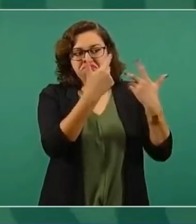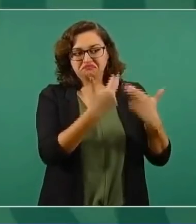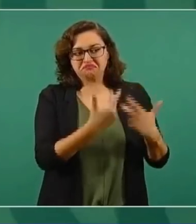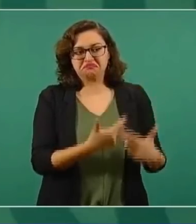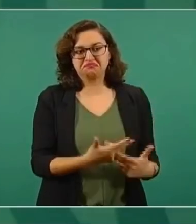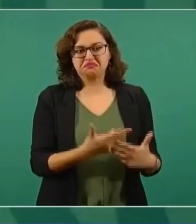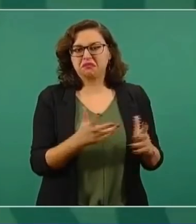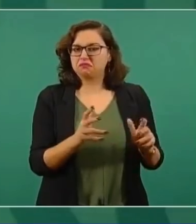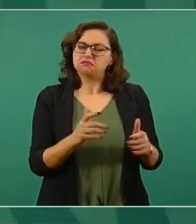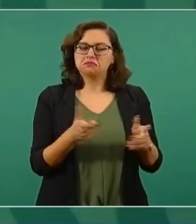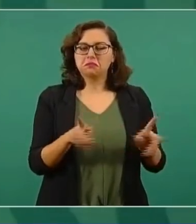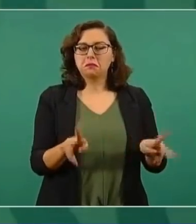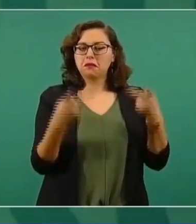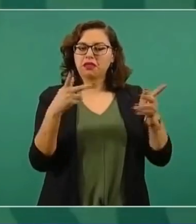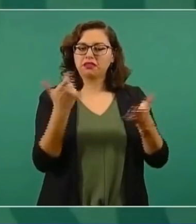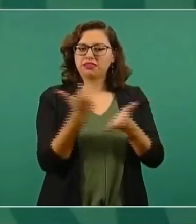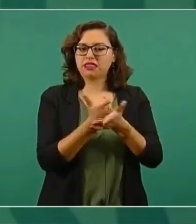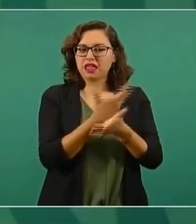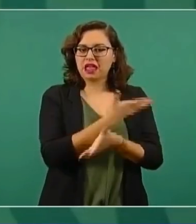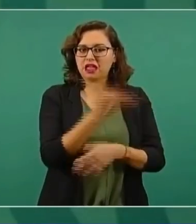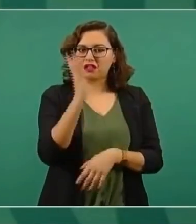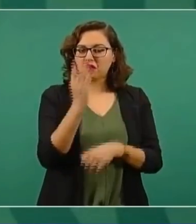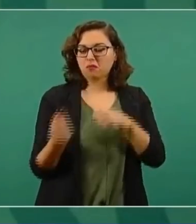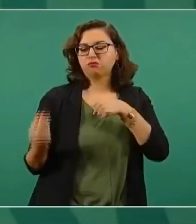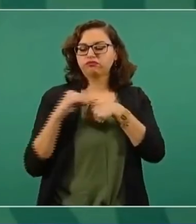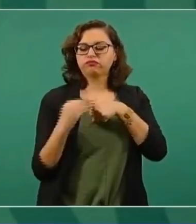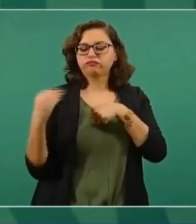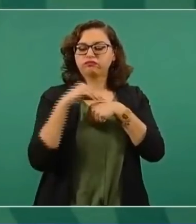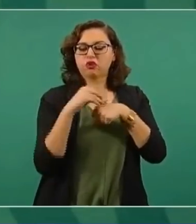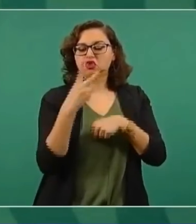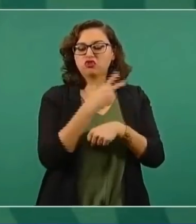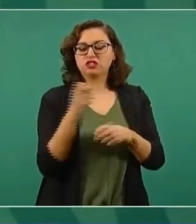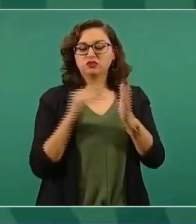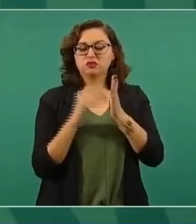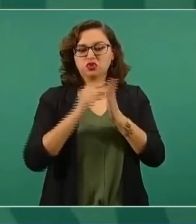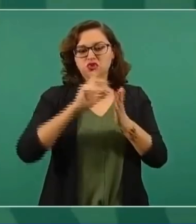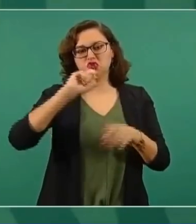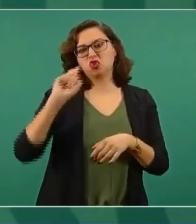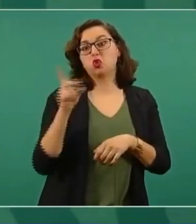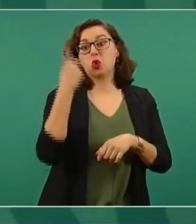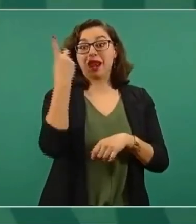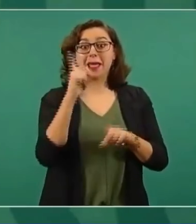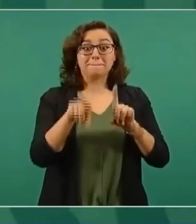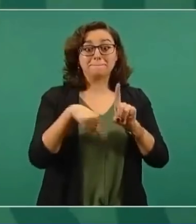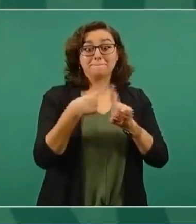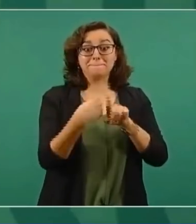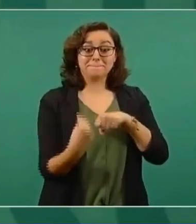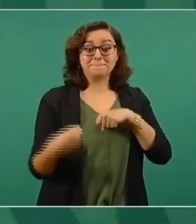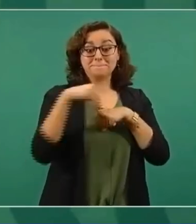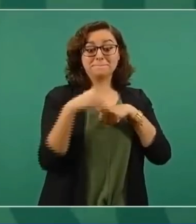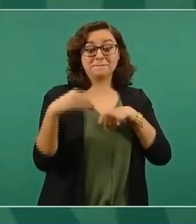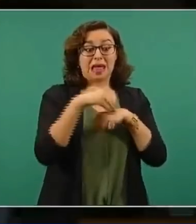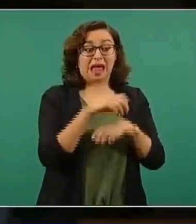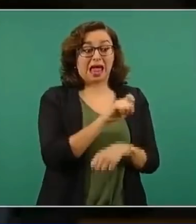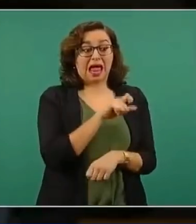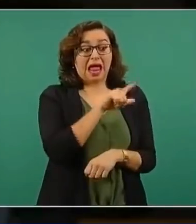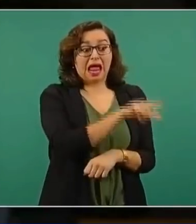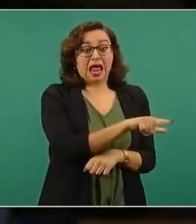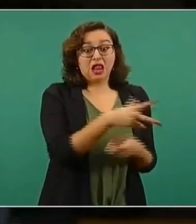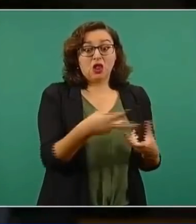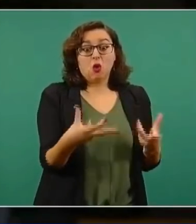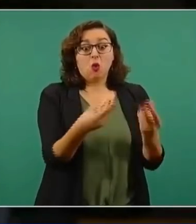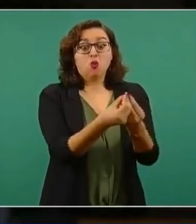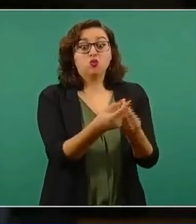elevado de más de $200 millones su planta, con los políticos. Por